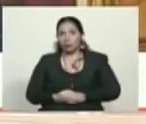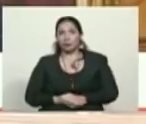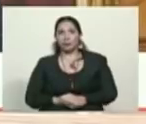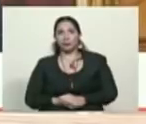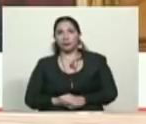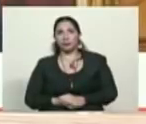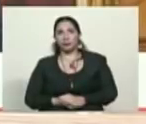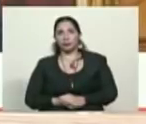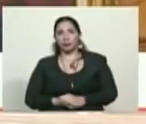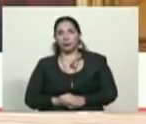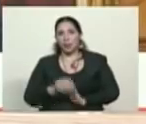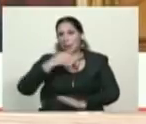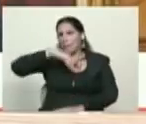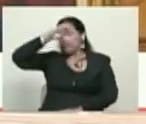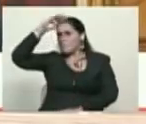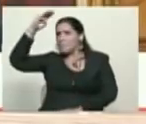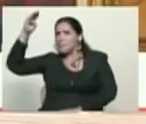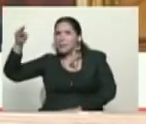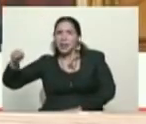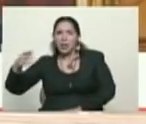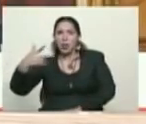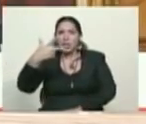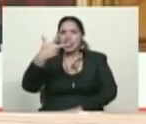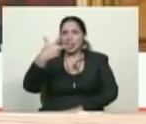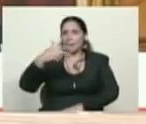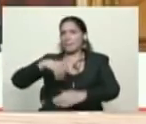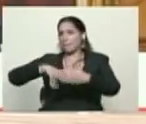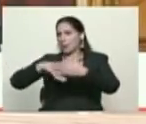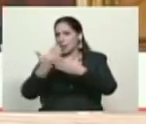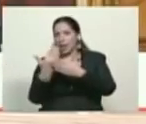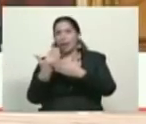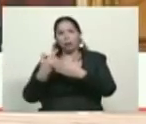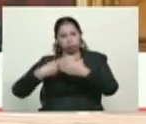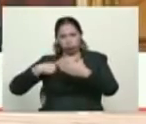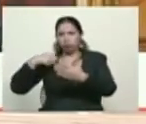el Pico Humboldt a las 3 de la mañana, voy.